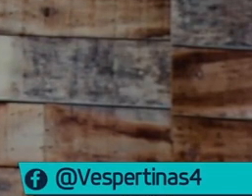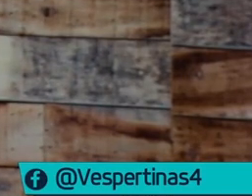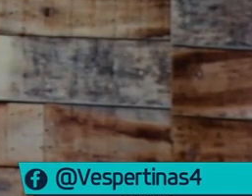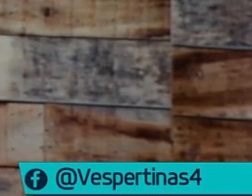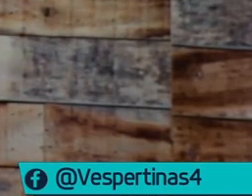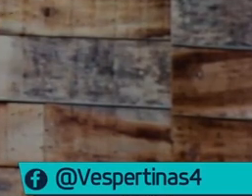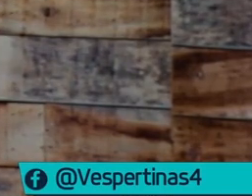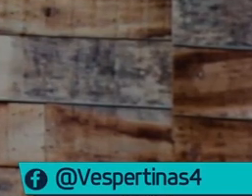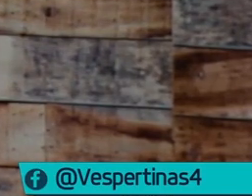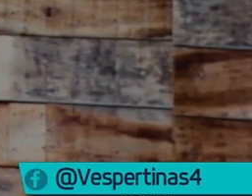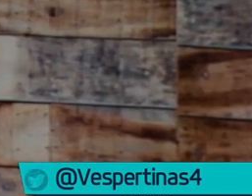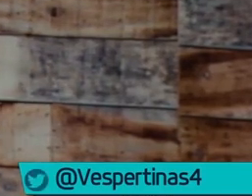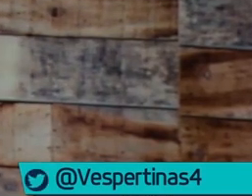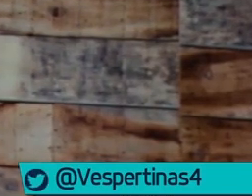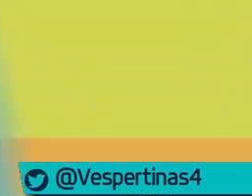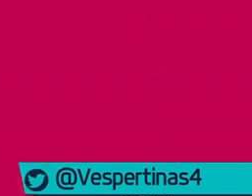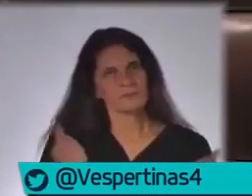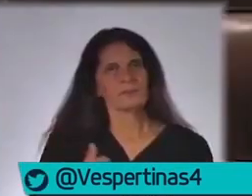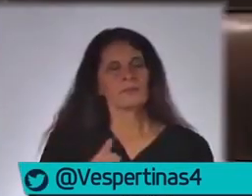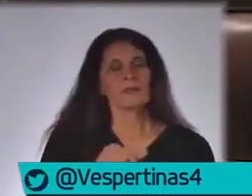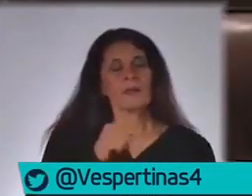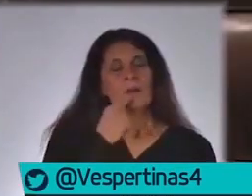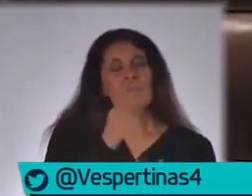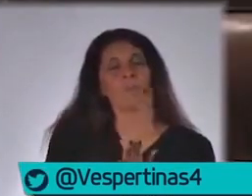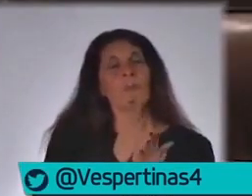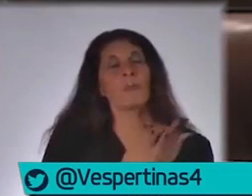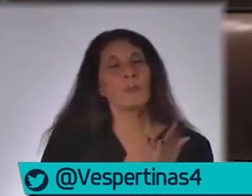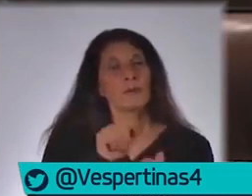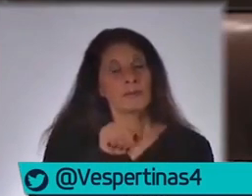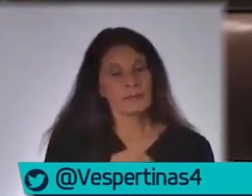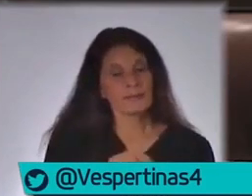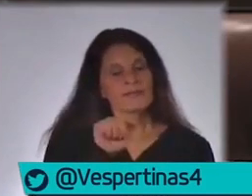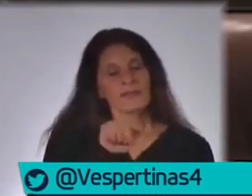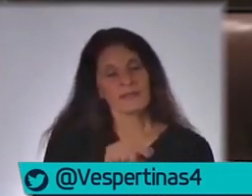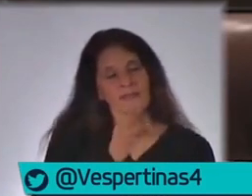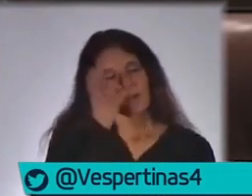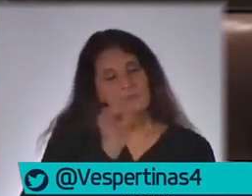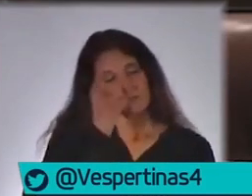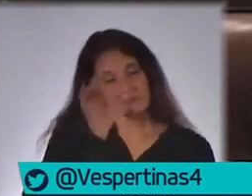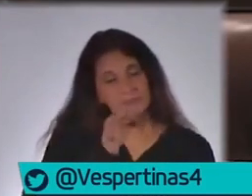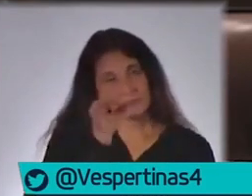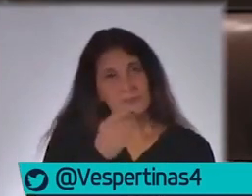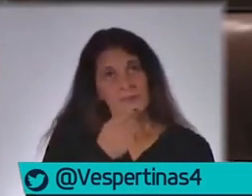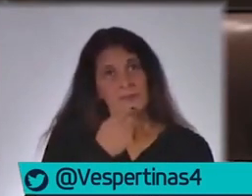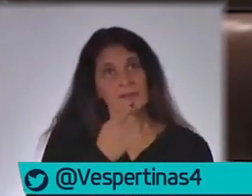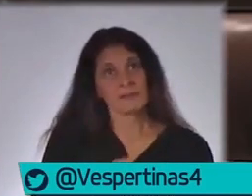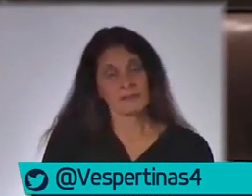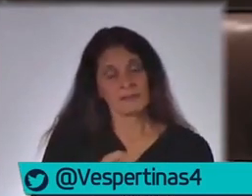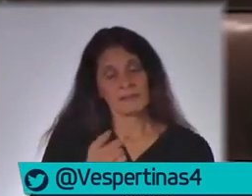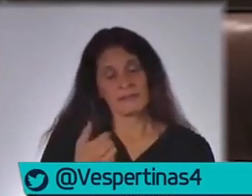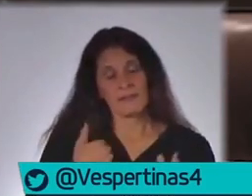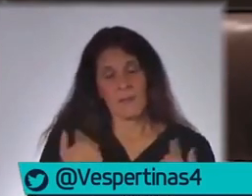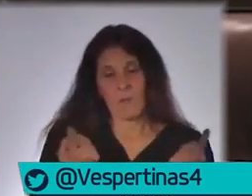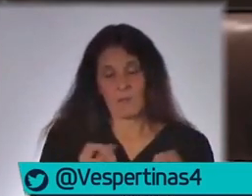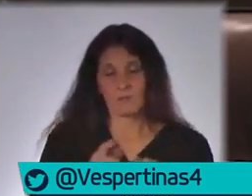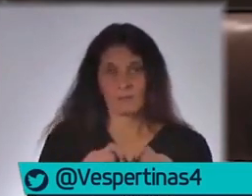sucedió resumido. Señor poeta, estos versos con los que trató de